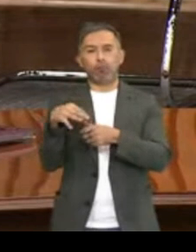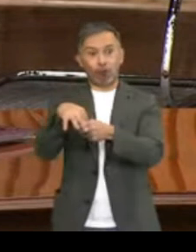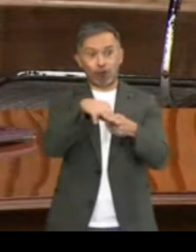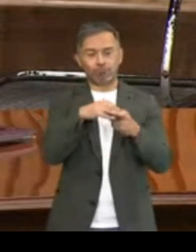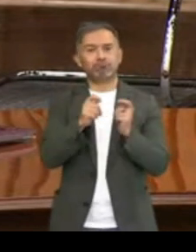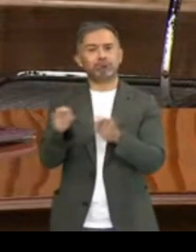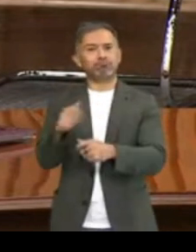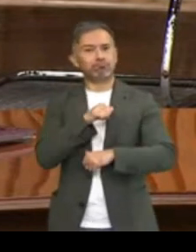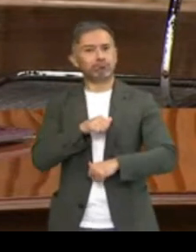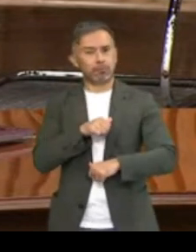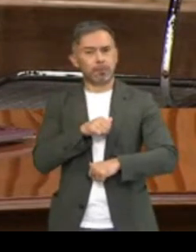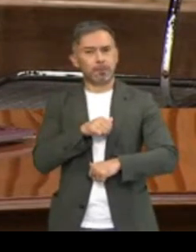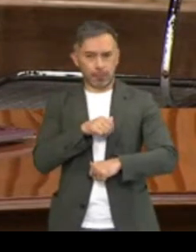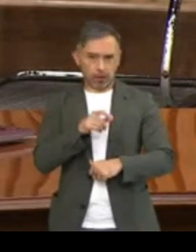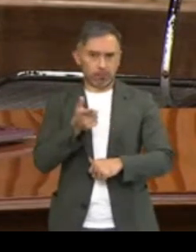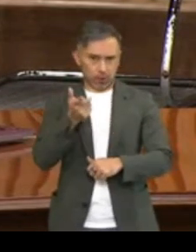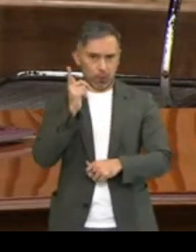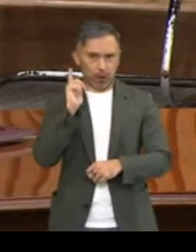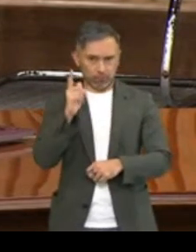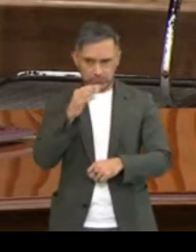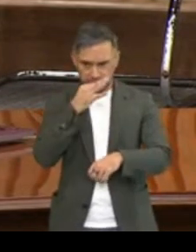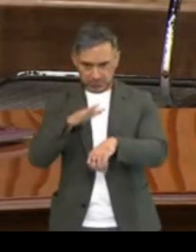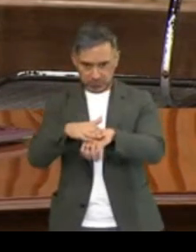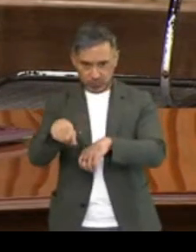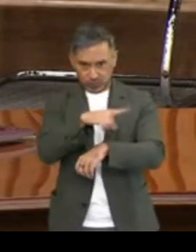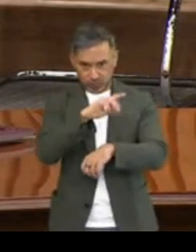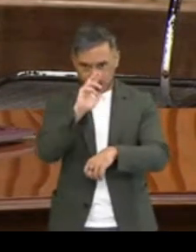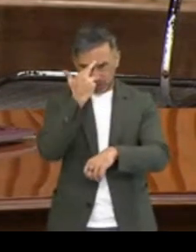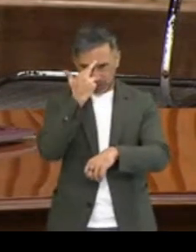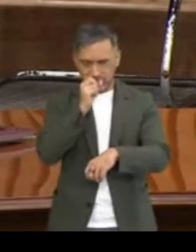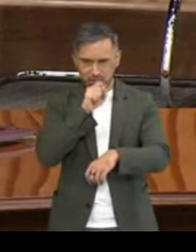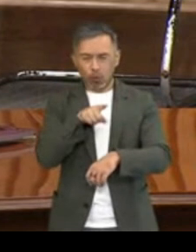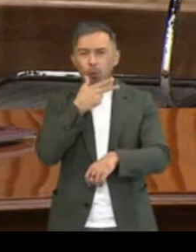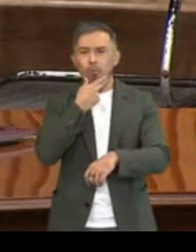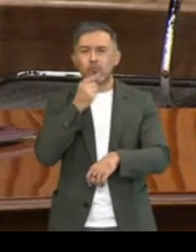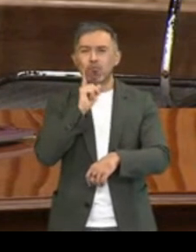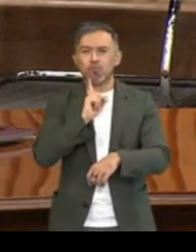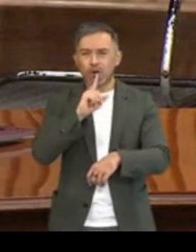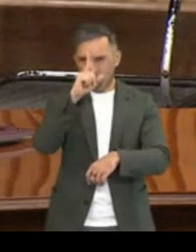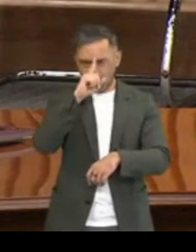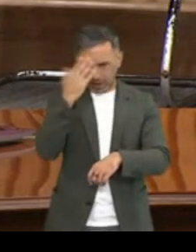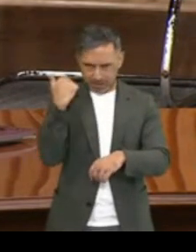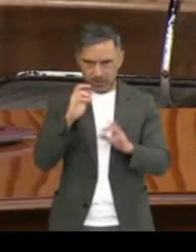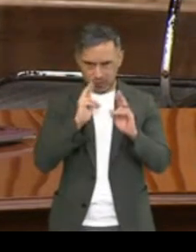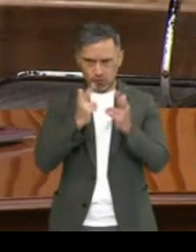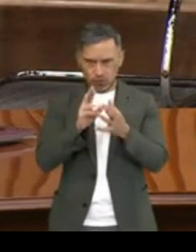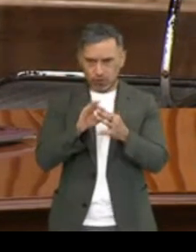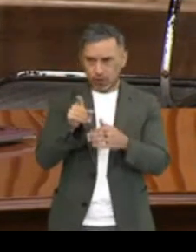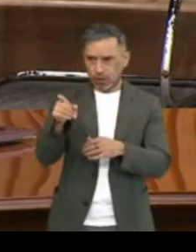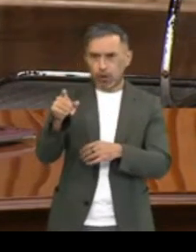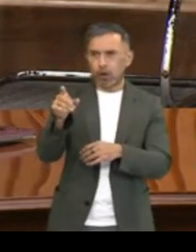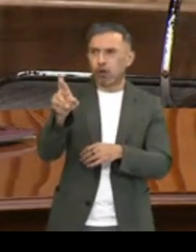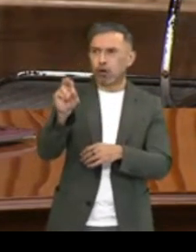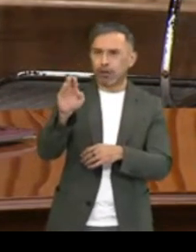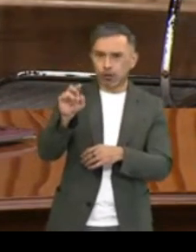manera, ojalá y lo recordaran las y los consejeros que intervinieron en esa sesión, como el consejero Roberto